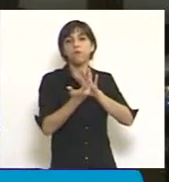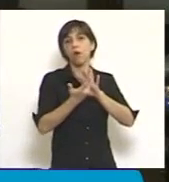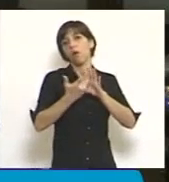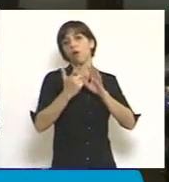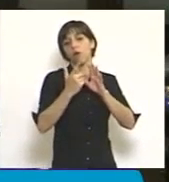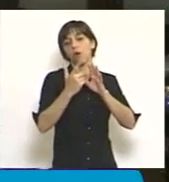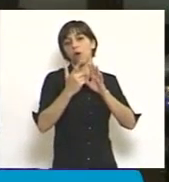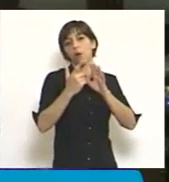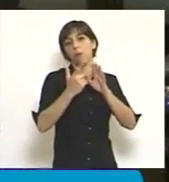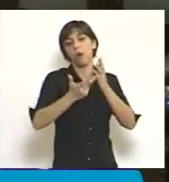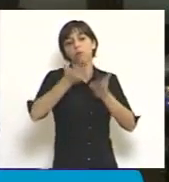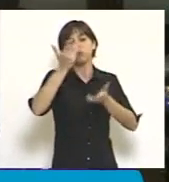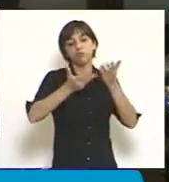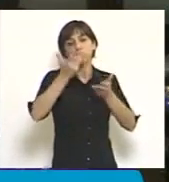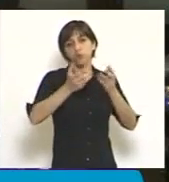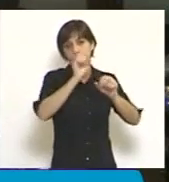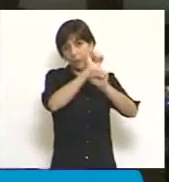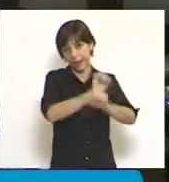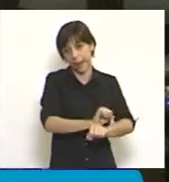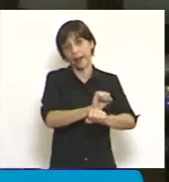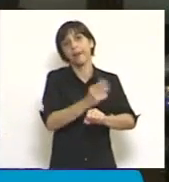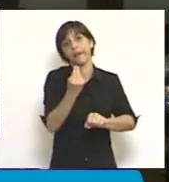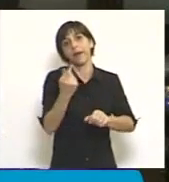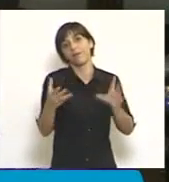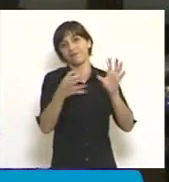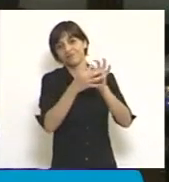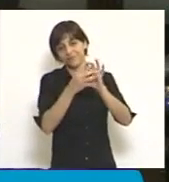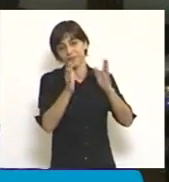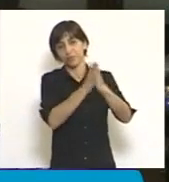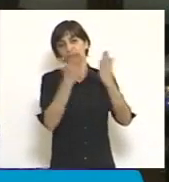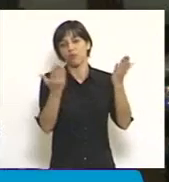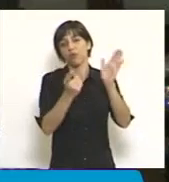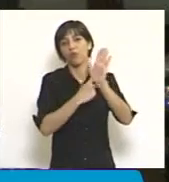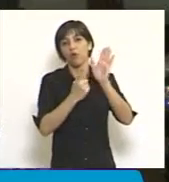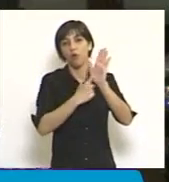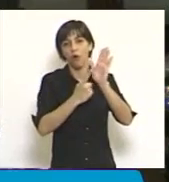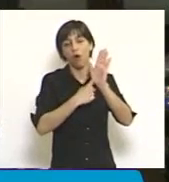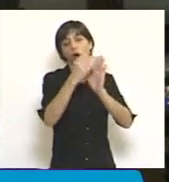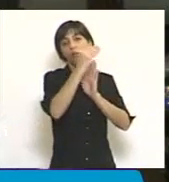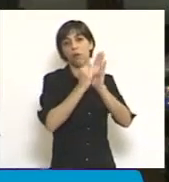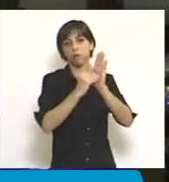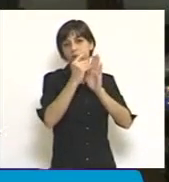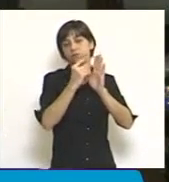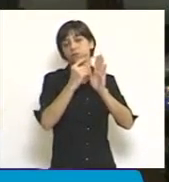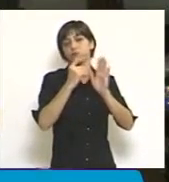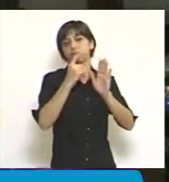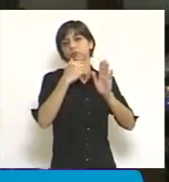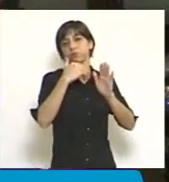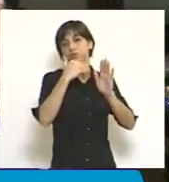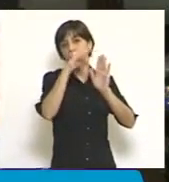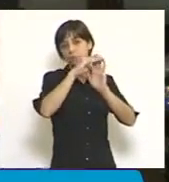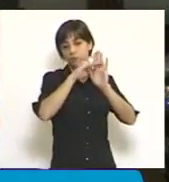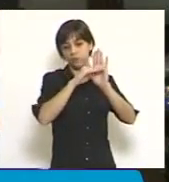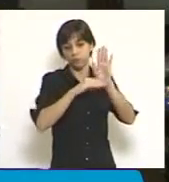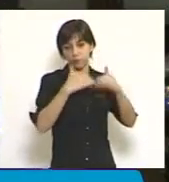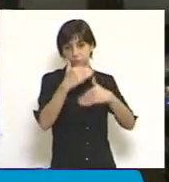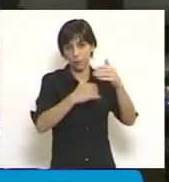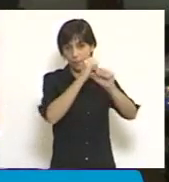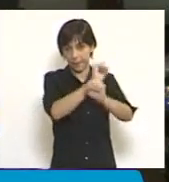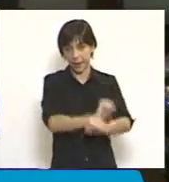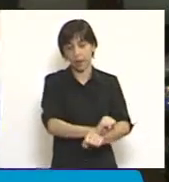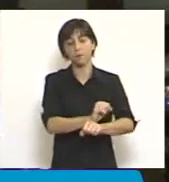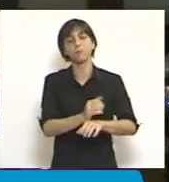Paso ahora a hablar de los proyectos de implementación y organización de la nueva justicia